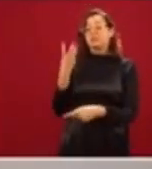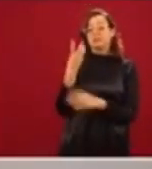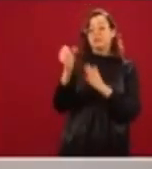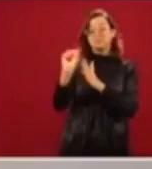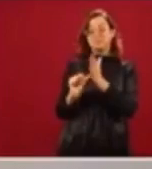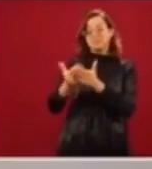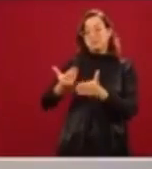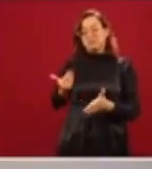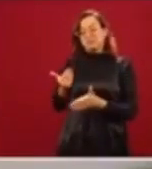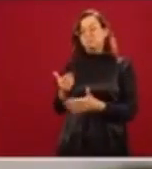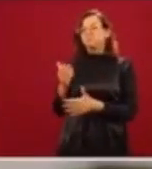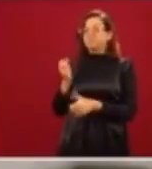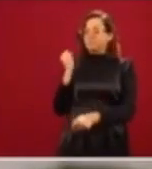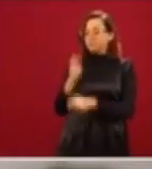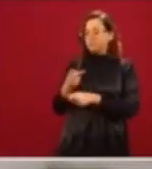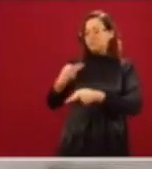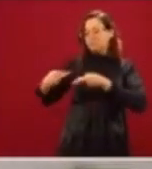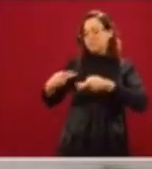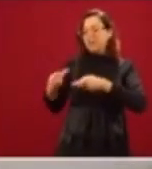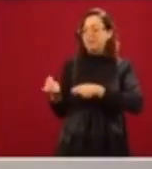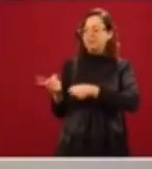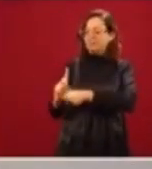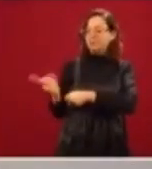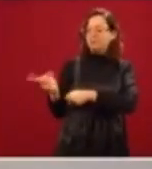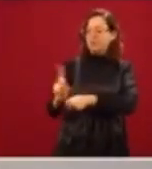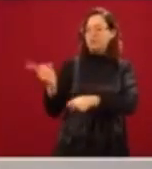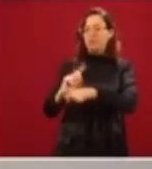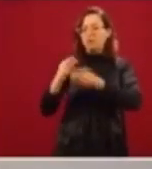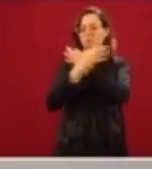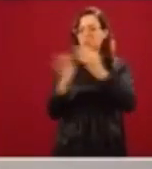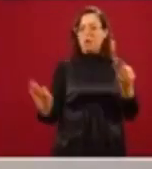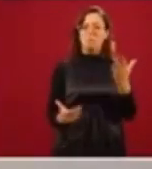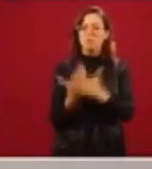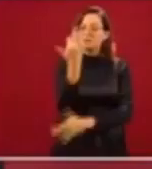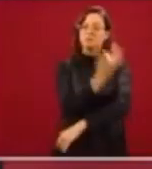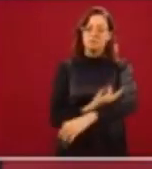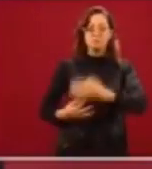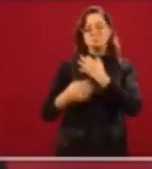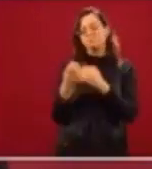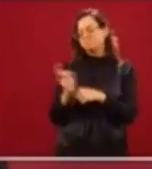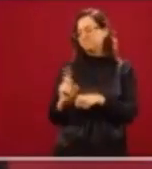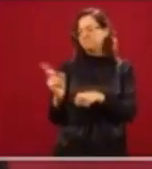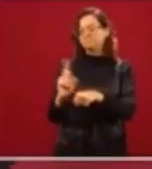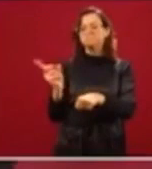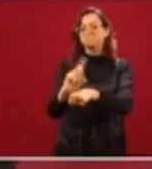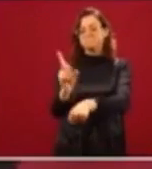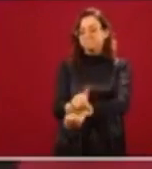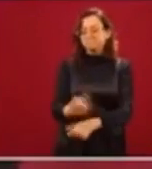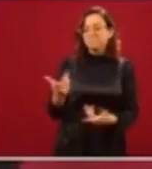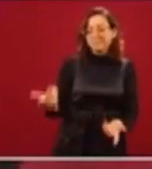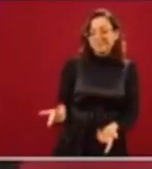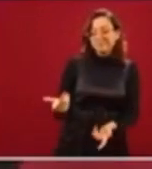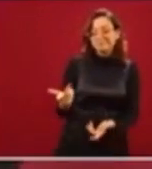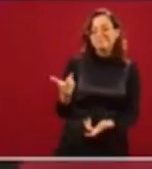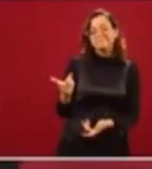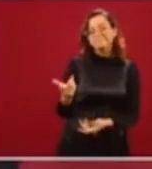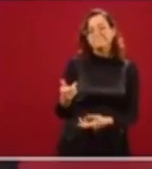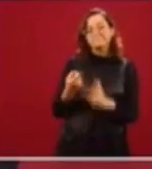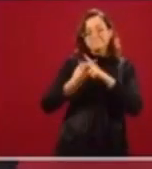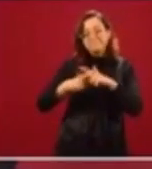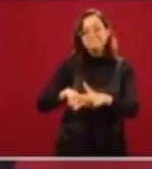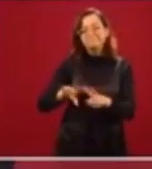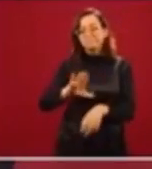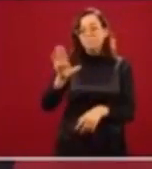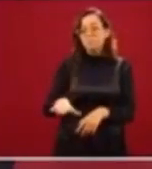que va a ocurrir y que lo hemos anunciado todos los días, a veces 2 veces al día. Lo que vemos con el deceso de ayer es que